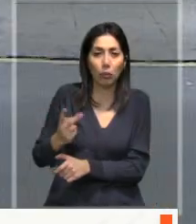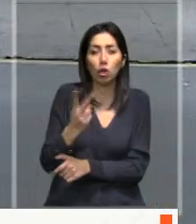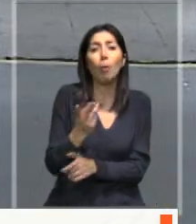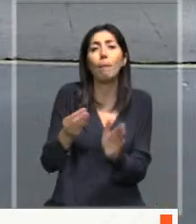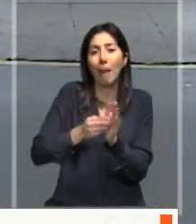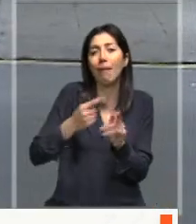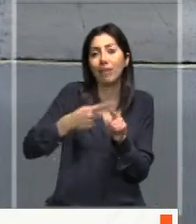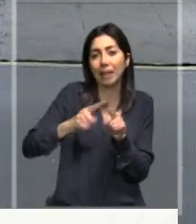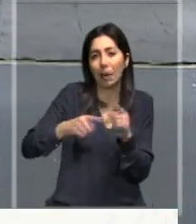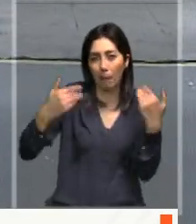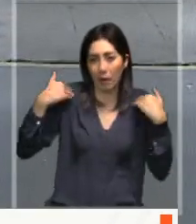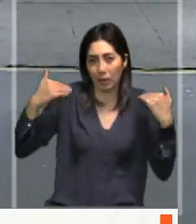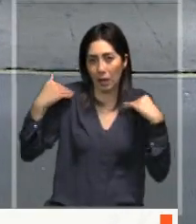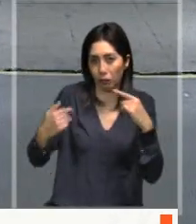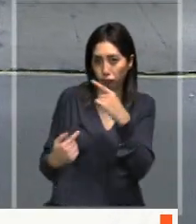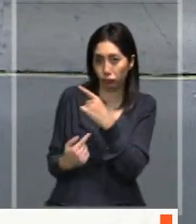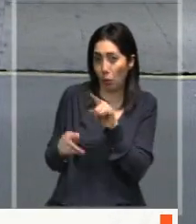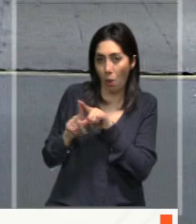frecuencia.